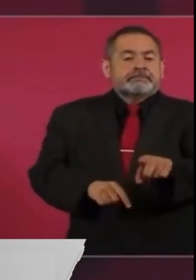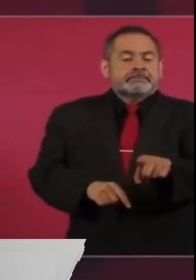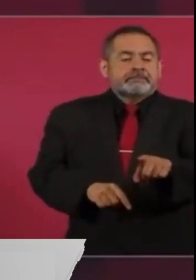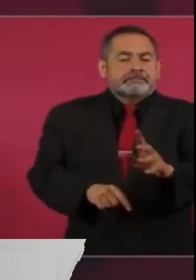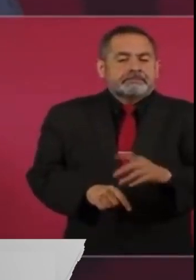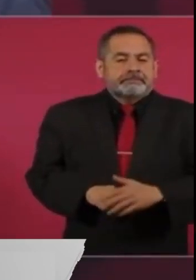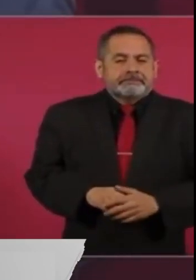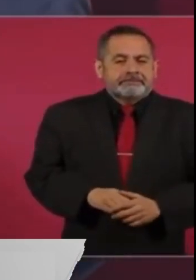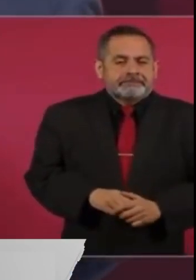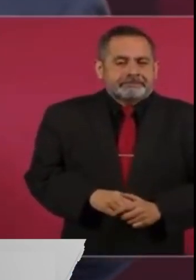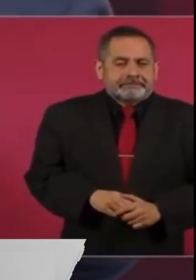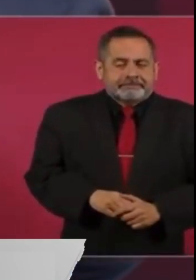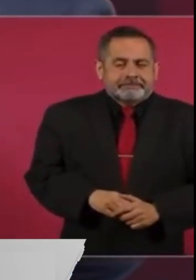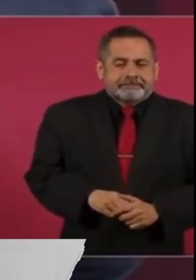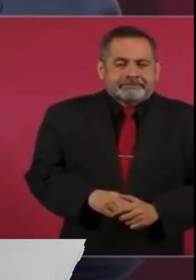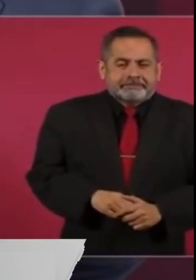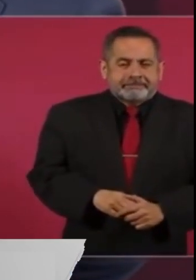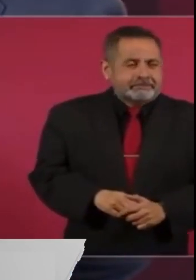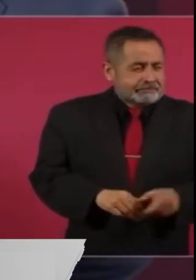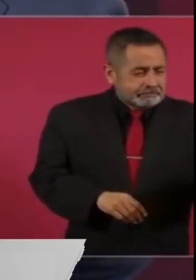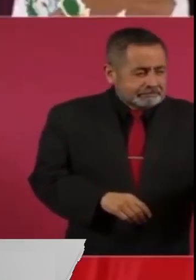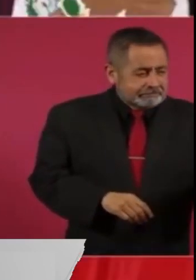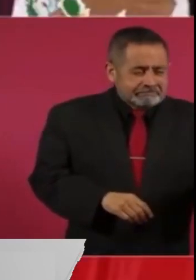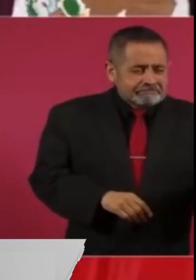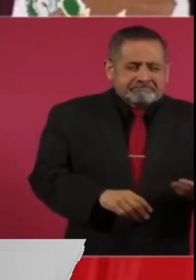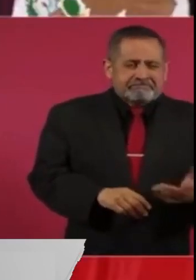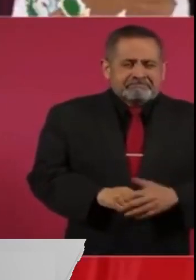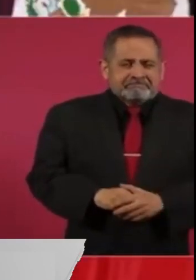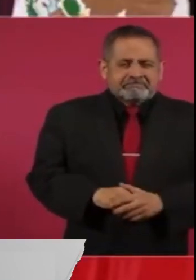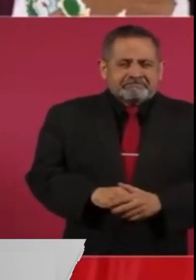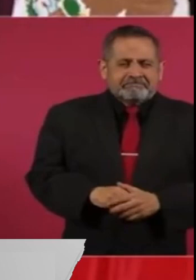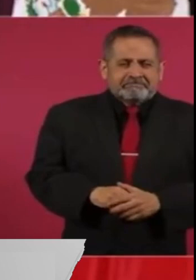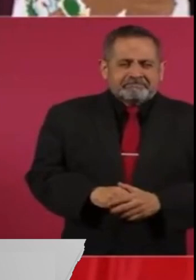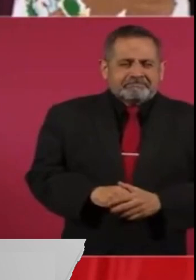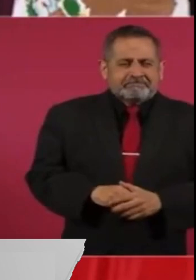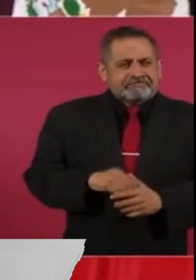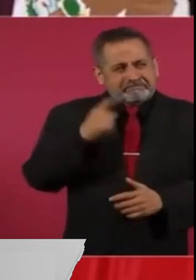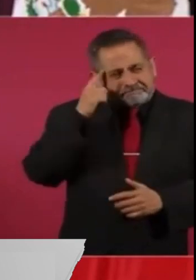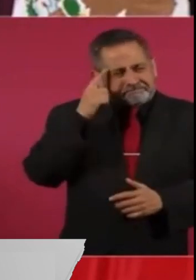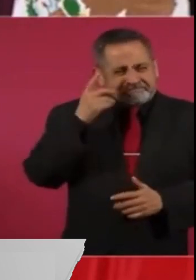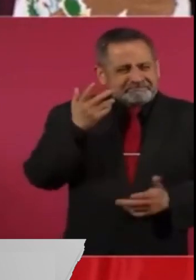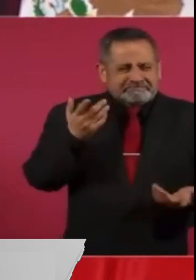no tendría mucho futuro, ahora les voy a decir por qué.